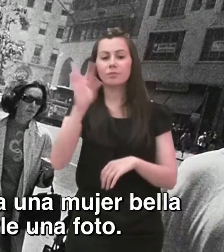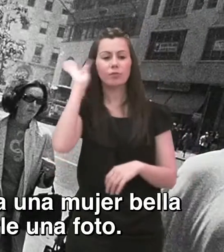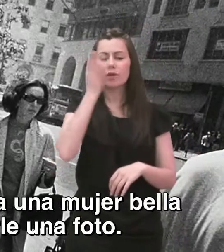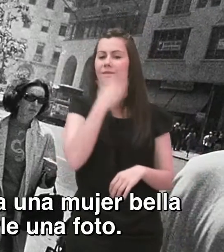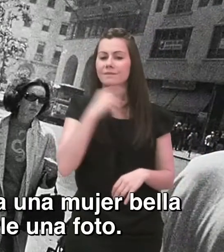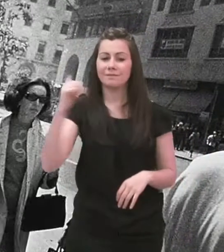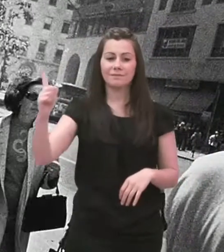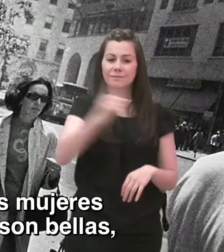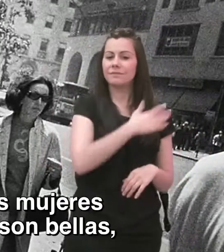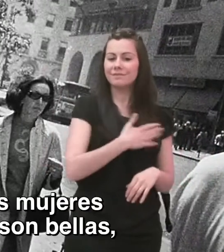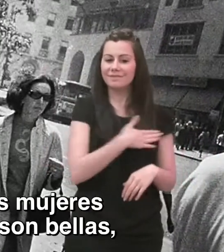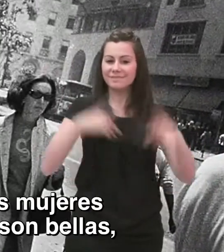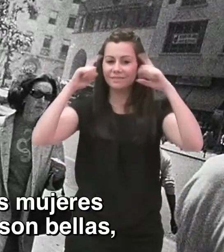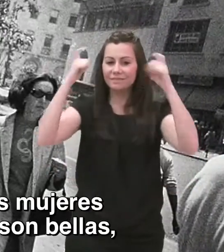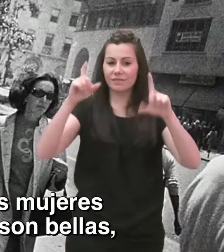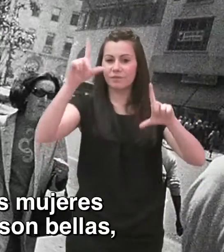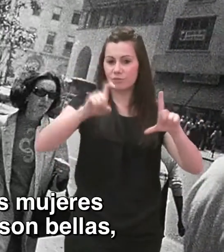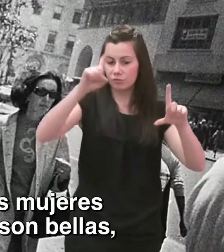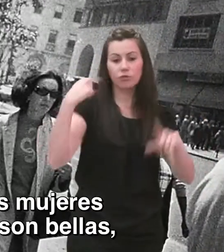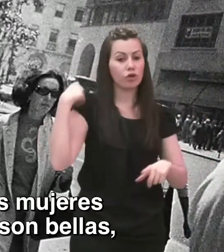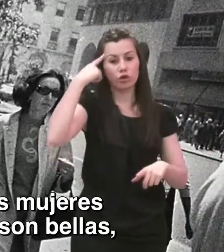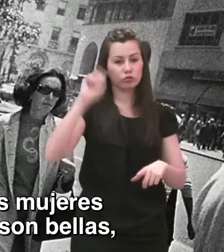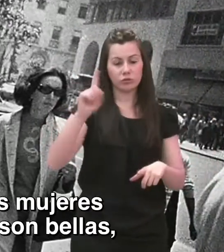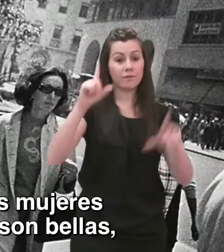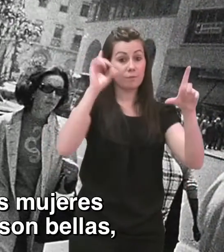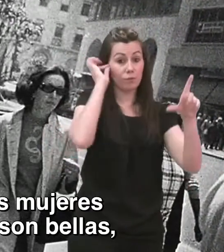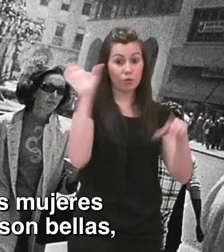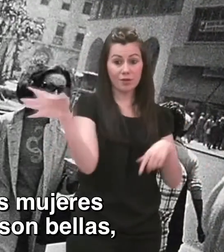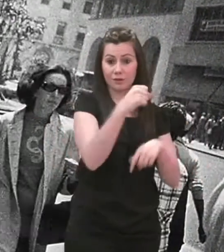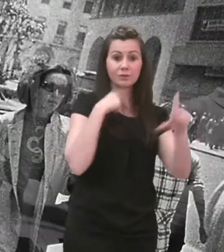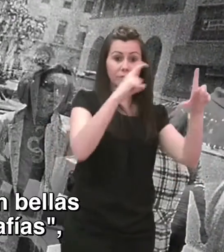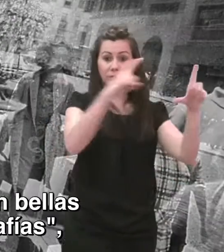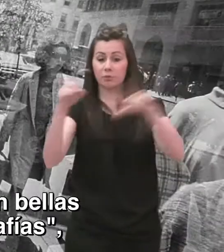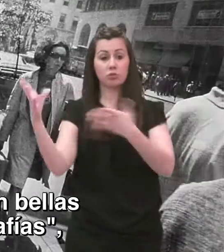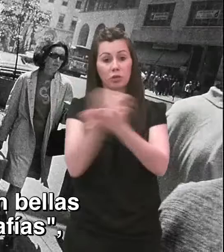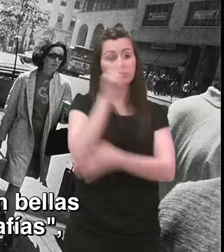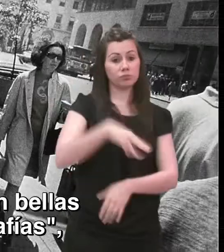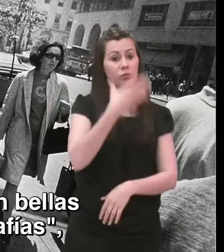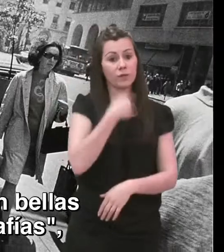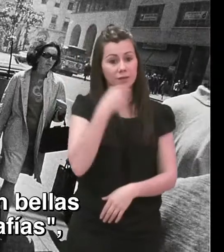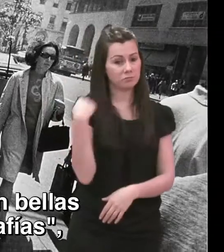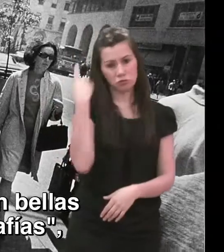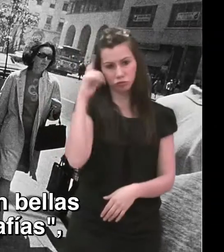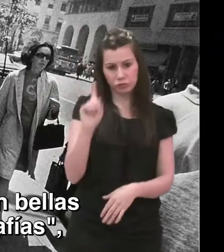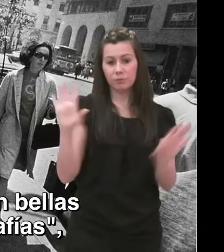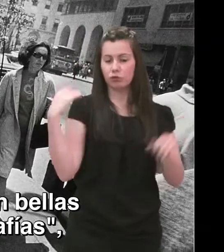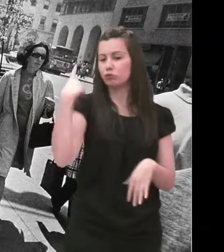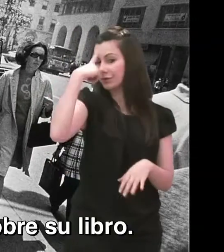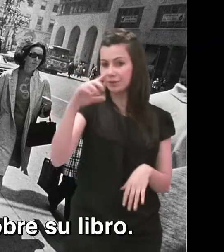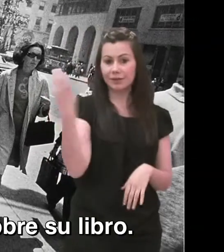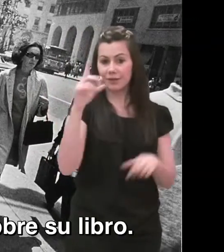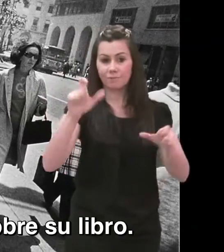intentado hacerle una foto. No sé si todas las mujeres de las fotografías son bellas, pero sí que son bellas en las